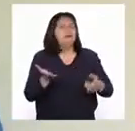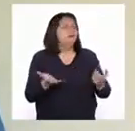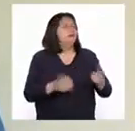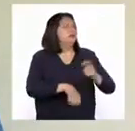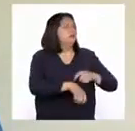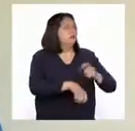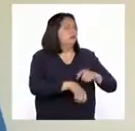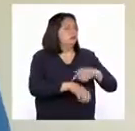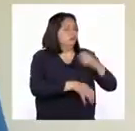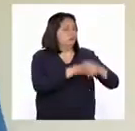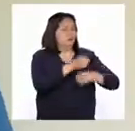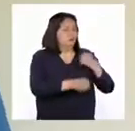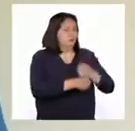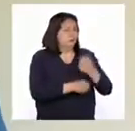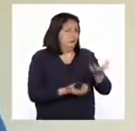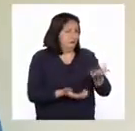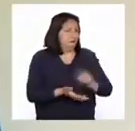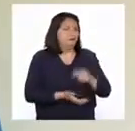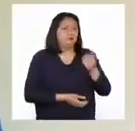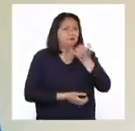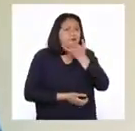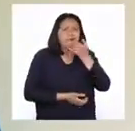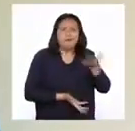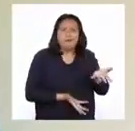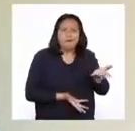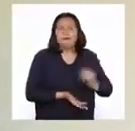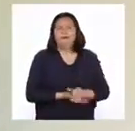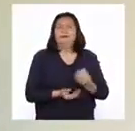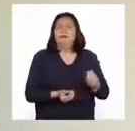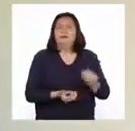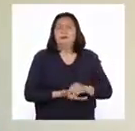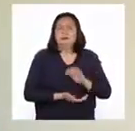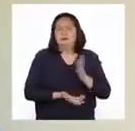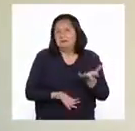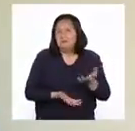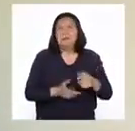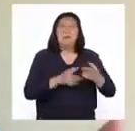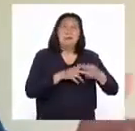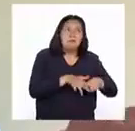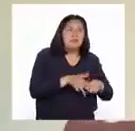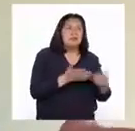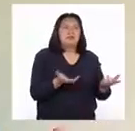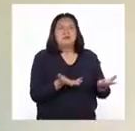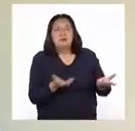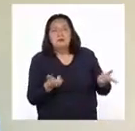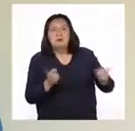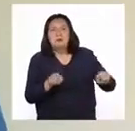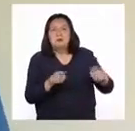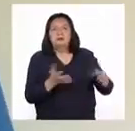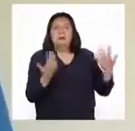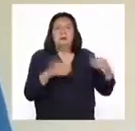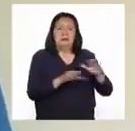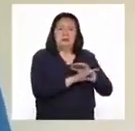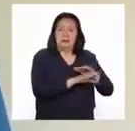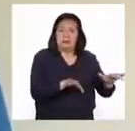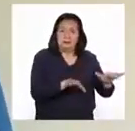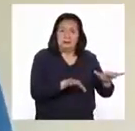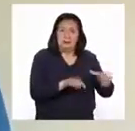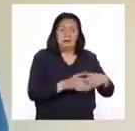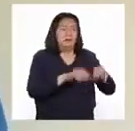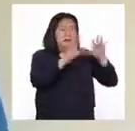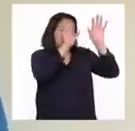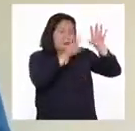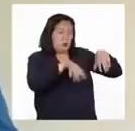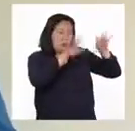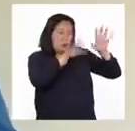época del año ocurren o empiezan a ocurrir estos eventos? Es usual que empiecen a ocurrir cuando termina el periodo de lluvias,